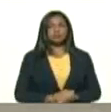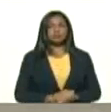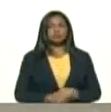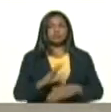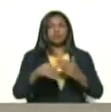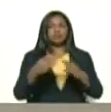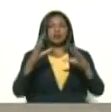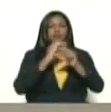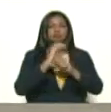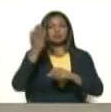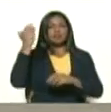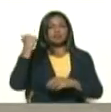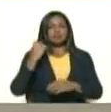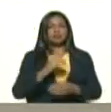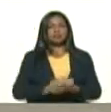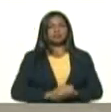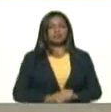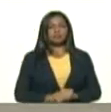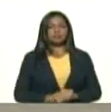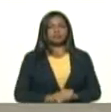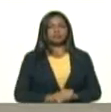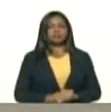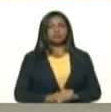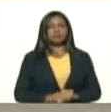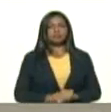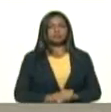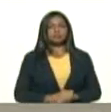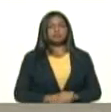Hasta la noche de ayer. Correcto.